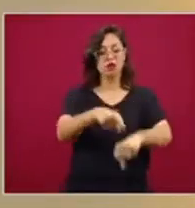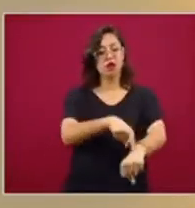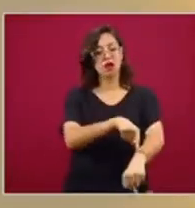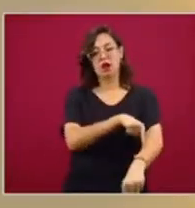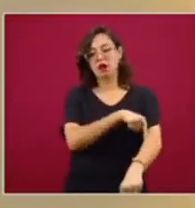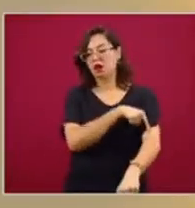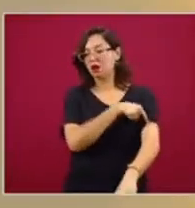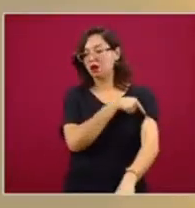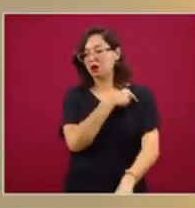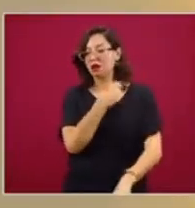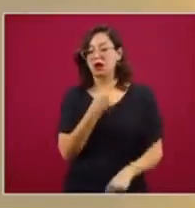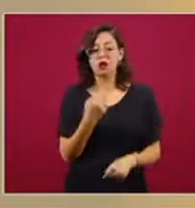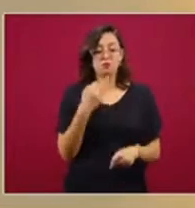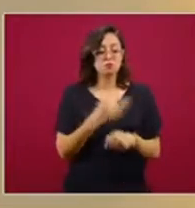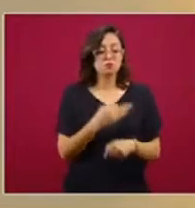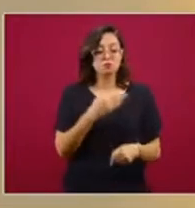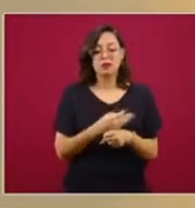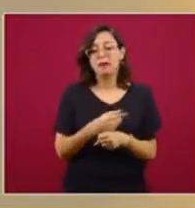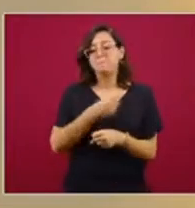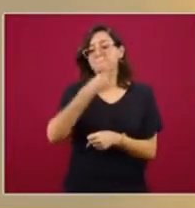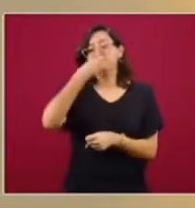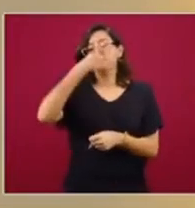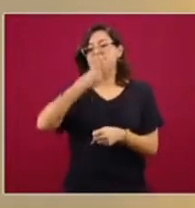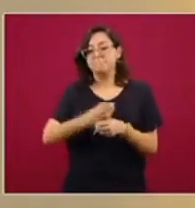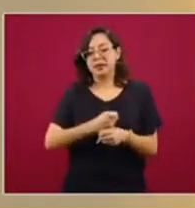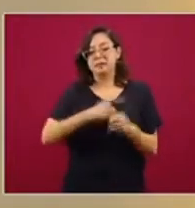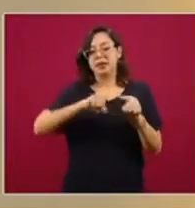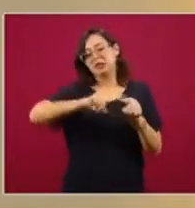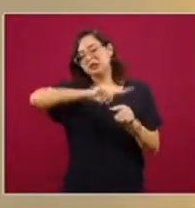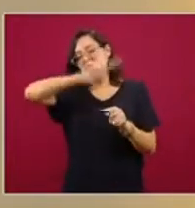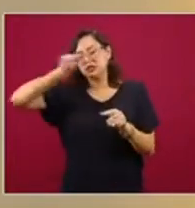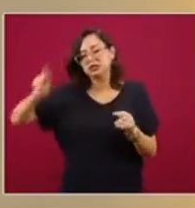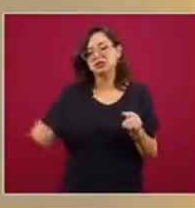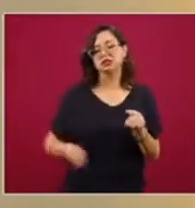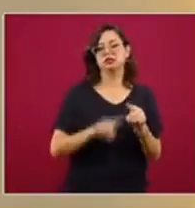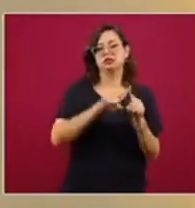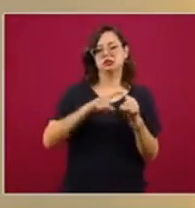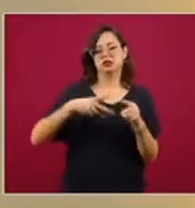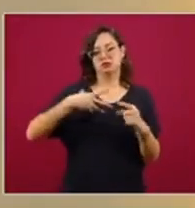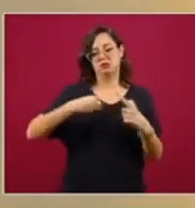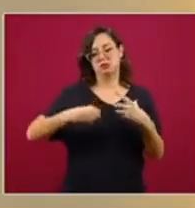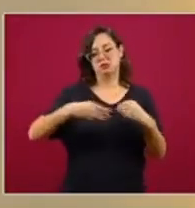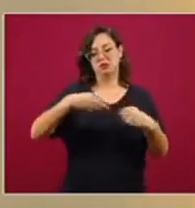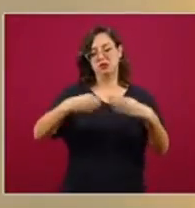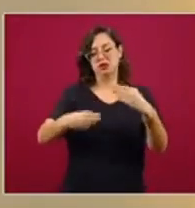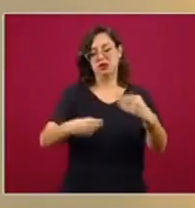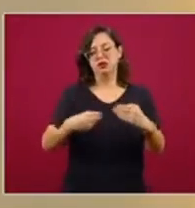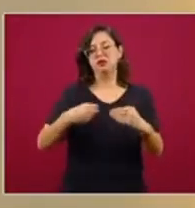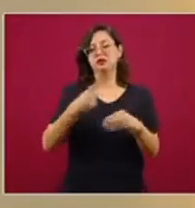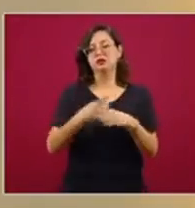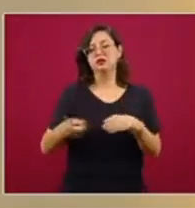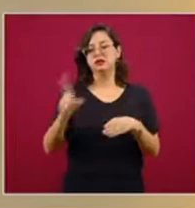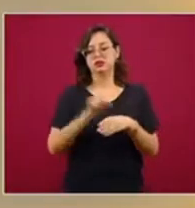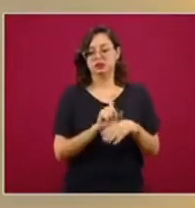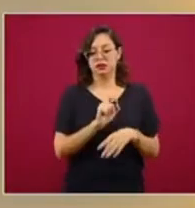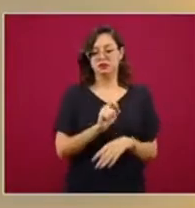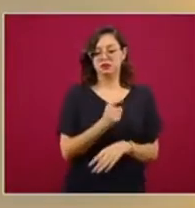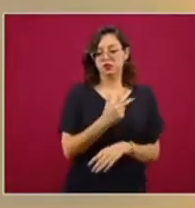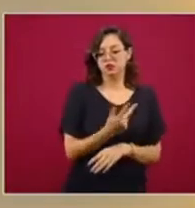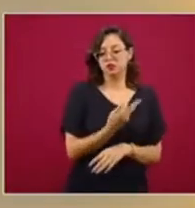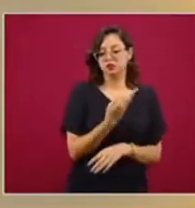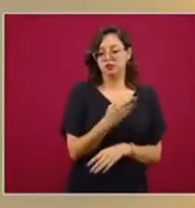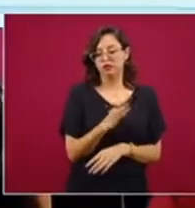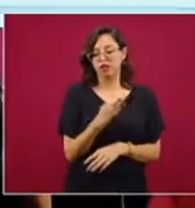primera temporada o ciclo de transmisión desde que entró a México el 28 de febrero